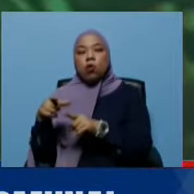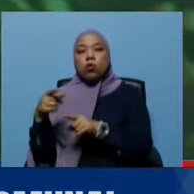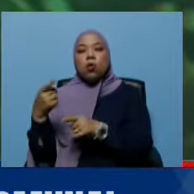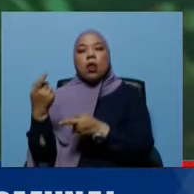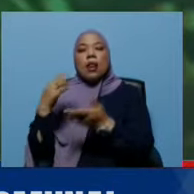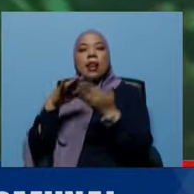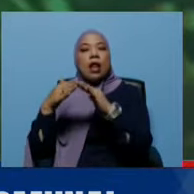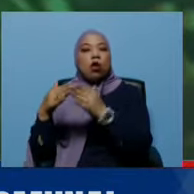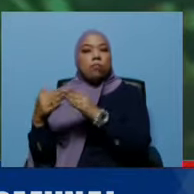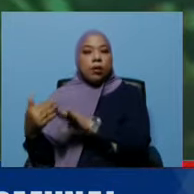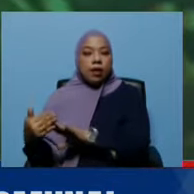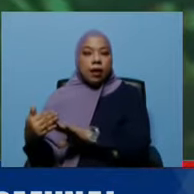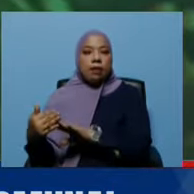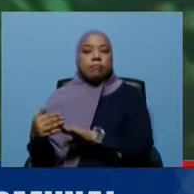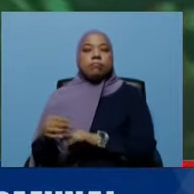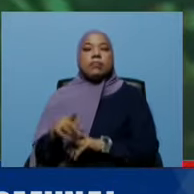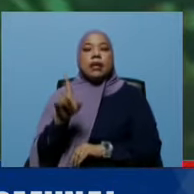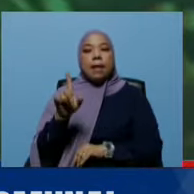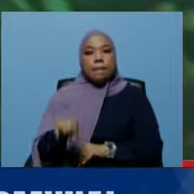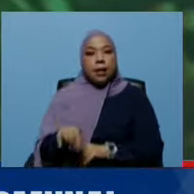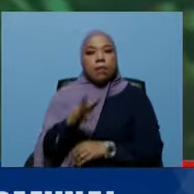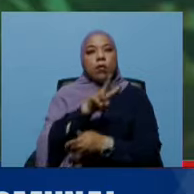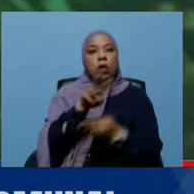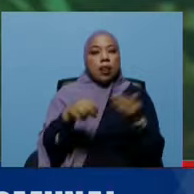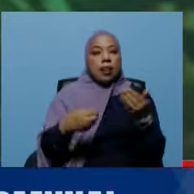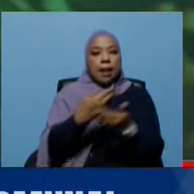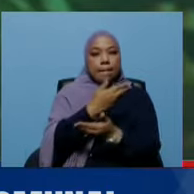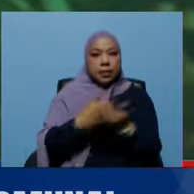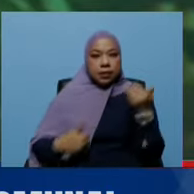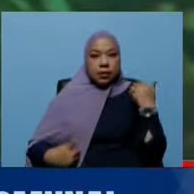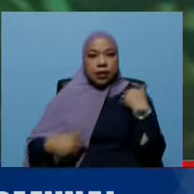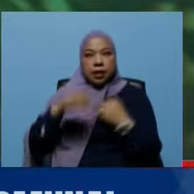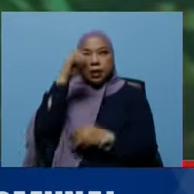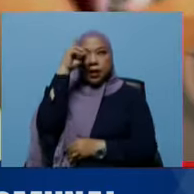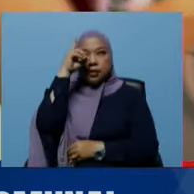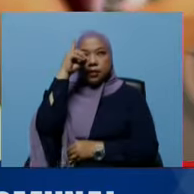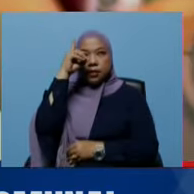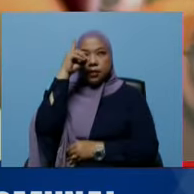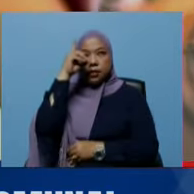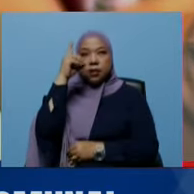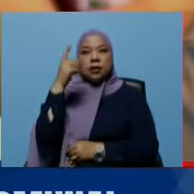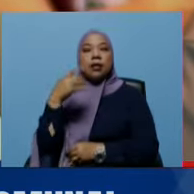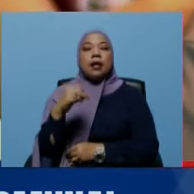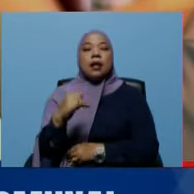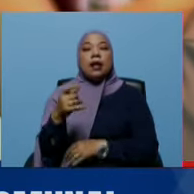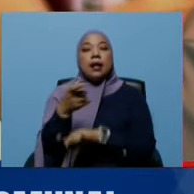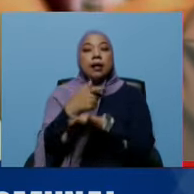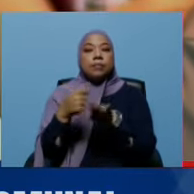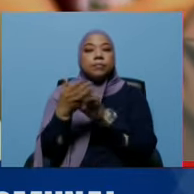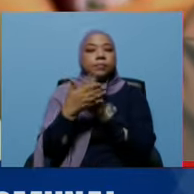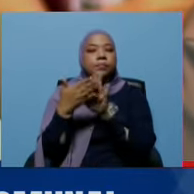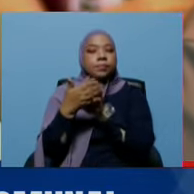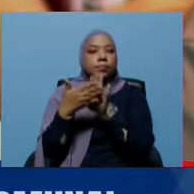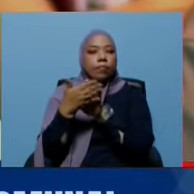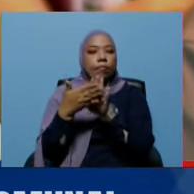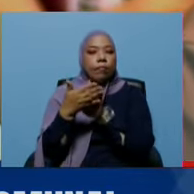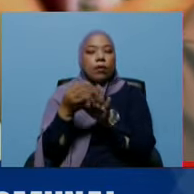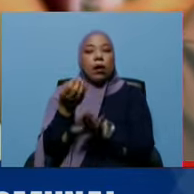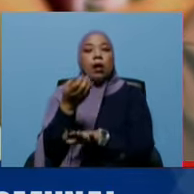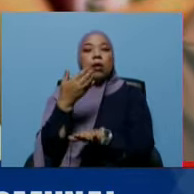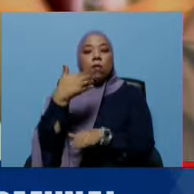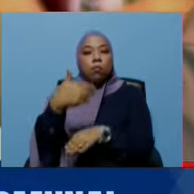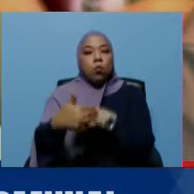la vicepresidenta, para canalizar y resolver por las